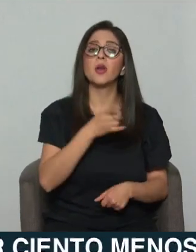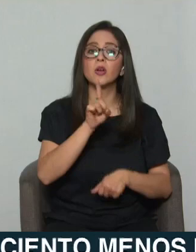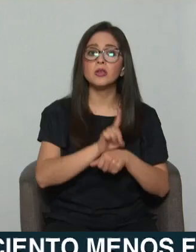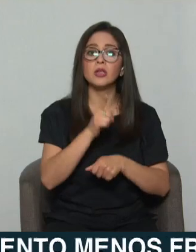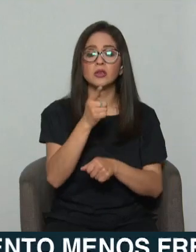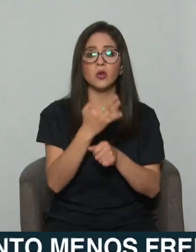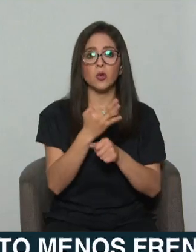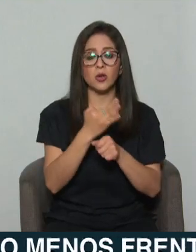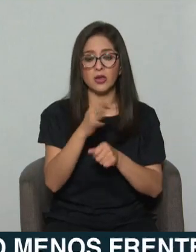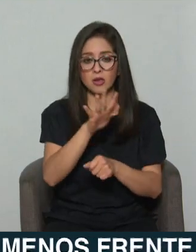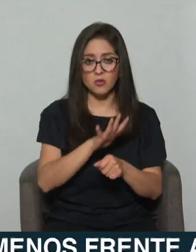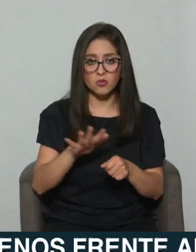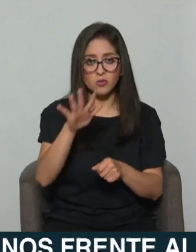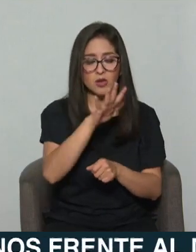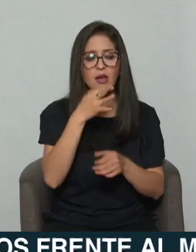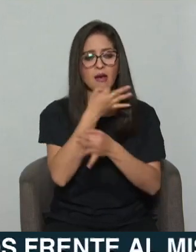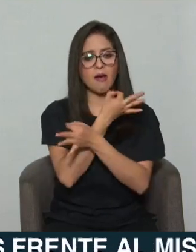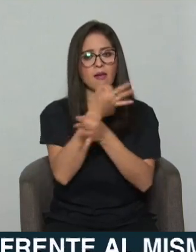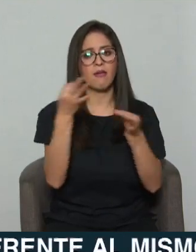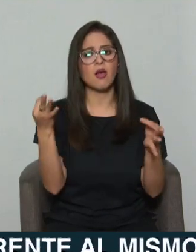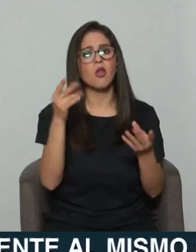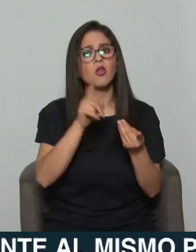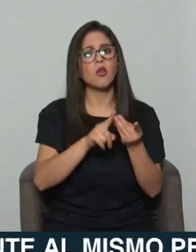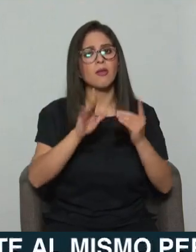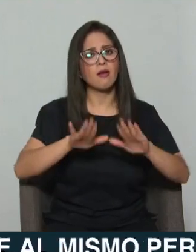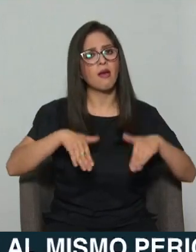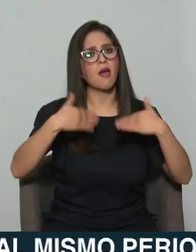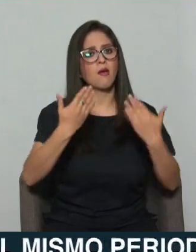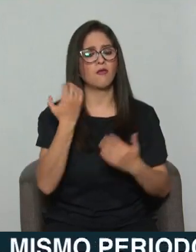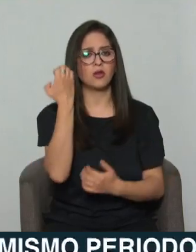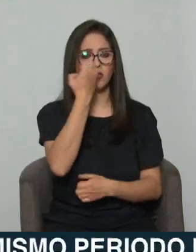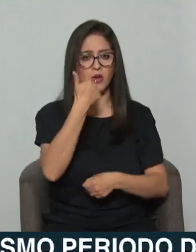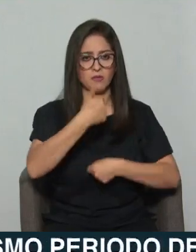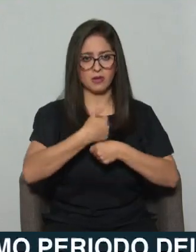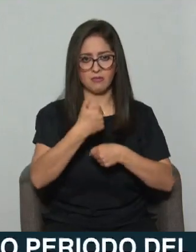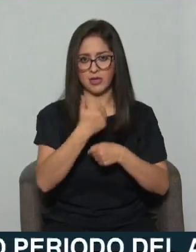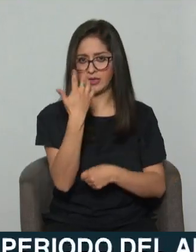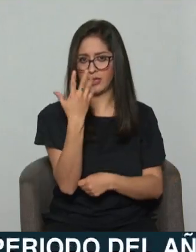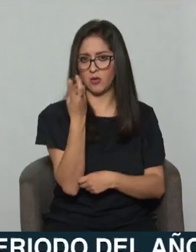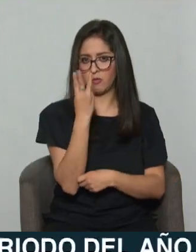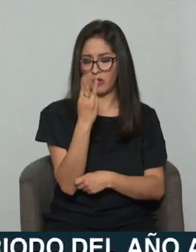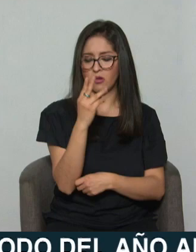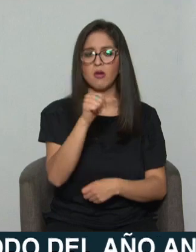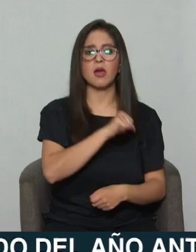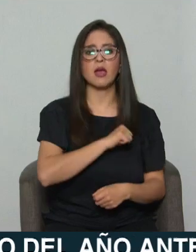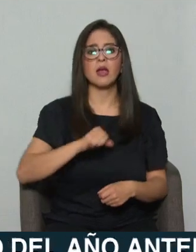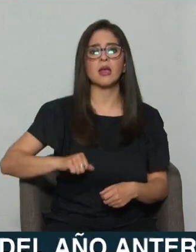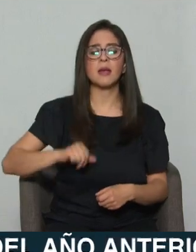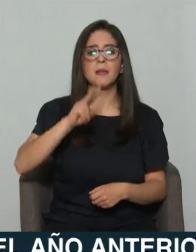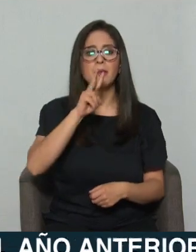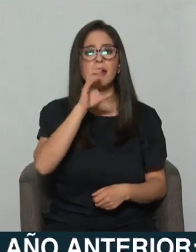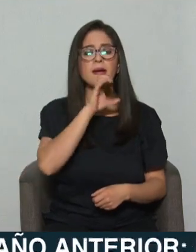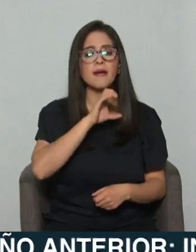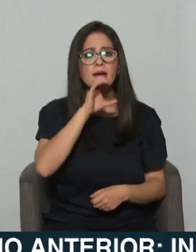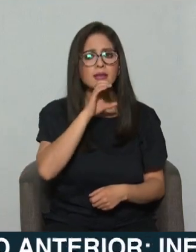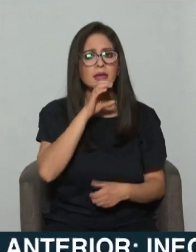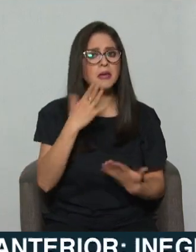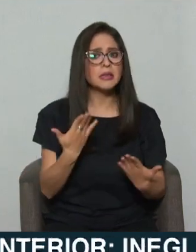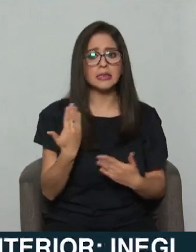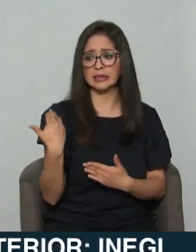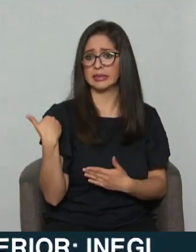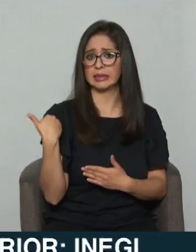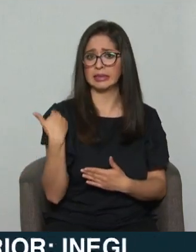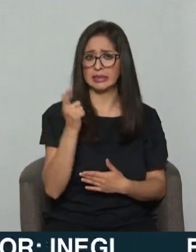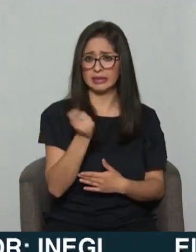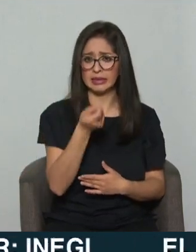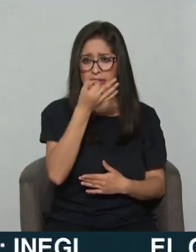con todos ustedes. Informarte que nos encontramos a las afueras de la Escuela Primaria 5 de Mayo en la alcaldía Venustiano Carranza, donde hace unos